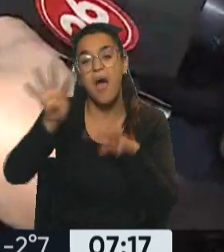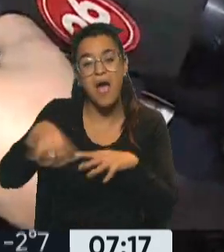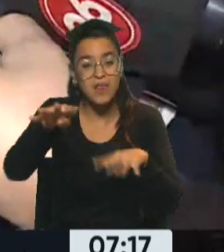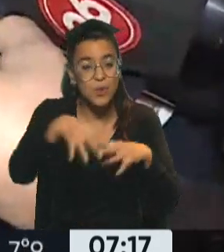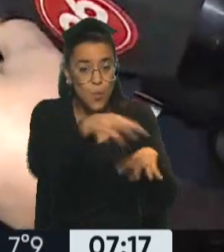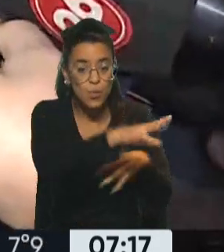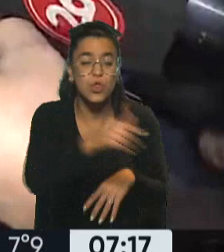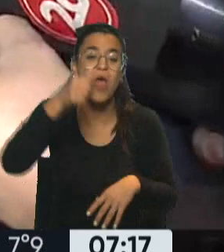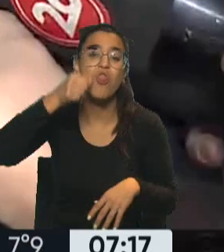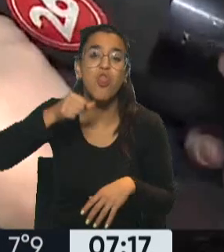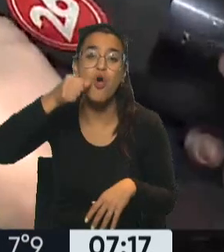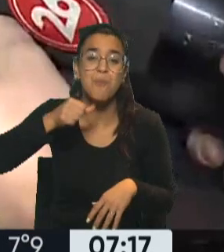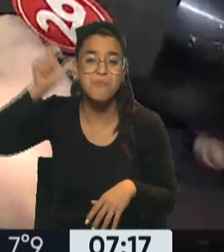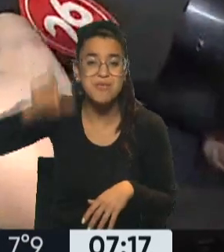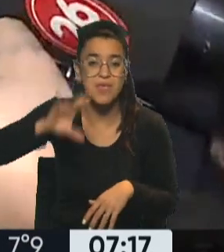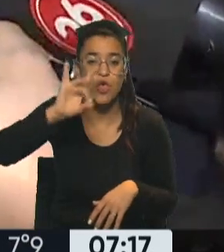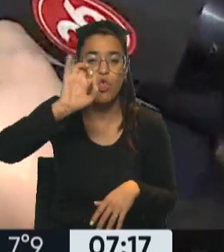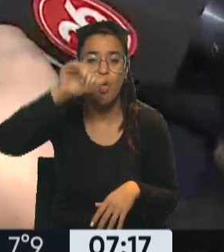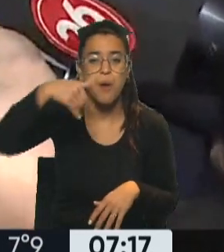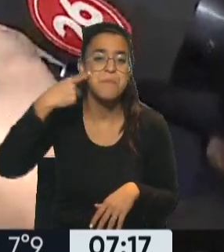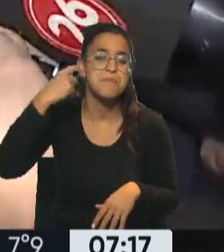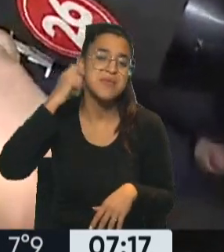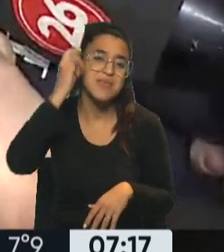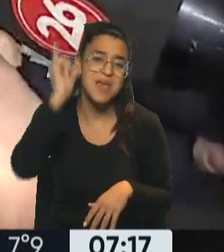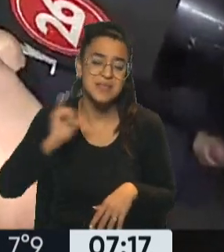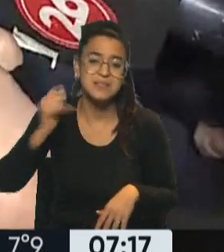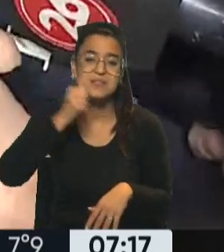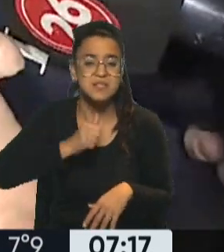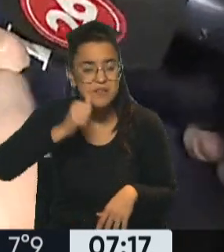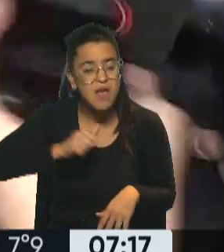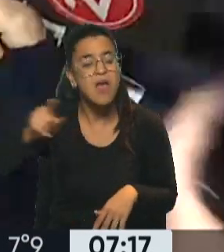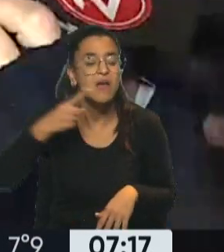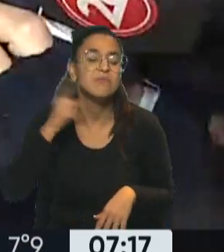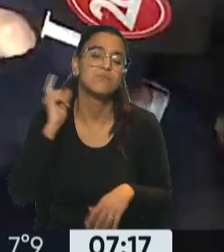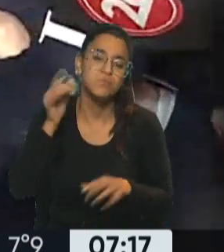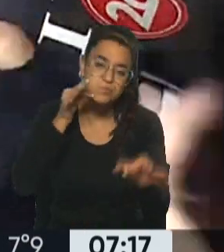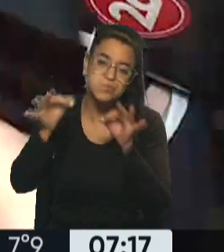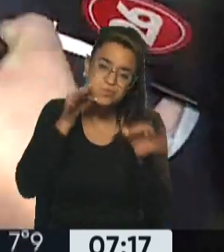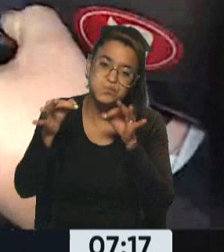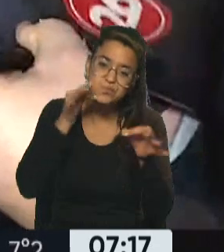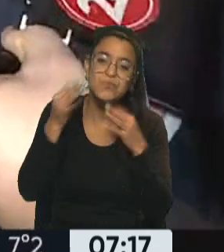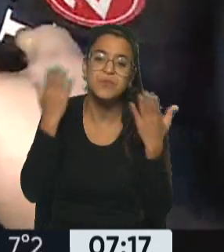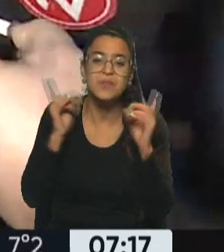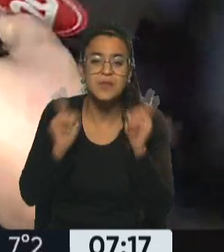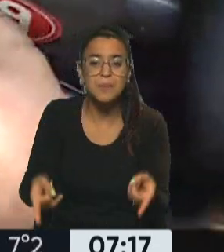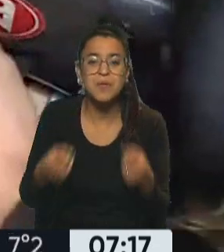El ministro de Agricultura, Julián Domínguez, un gran ministro que tiene la Argentina, está en diálogo permanente. Y decirle que,